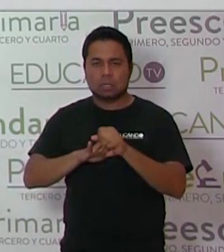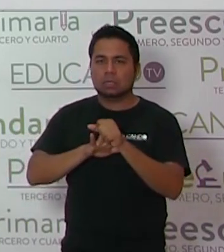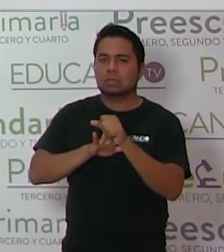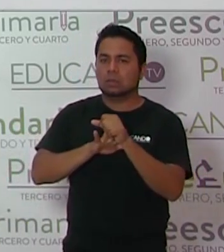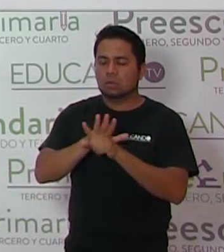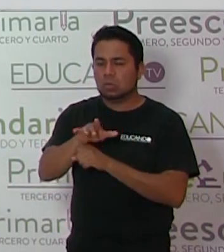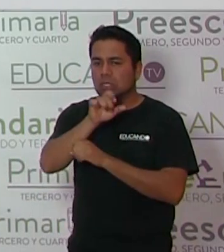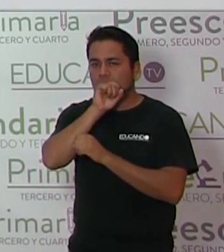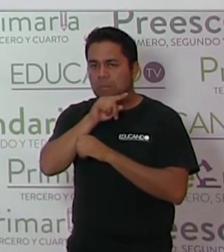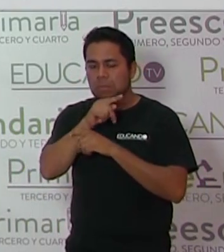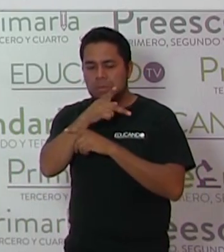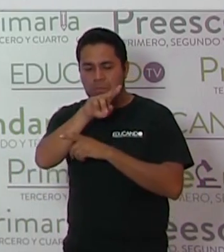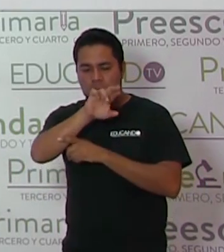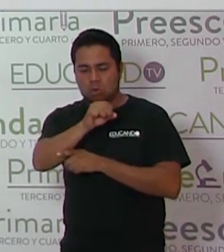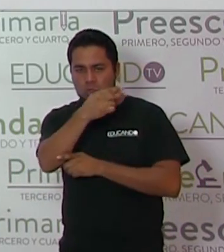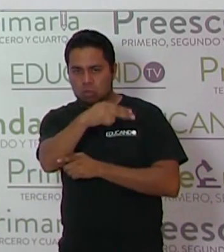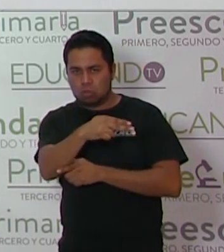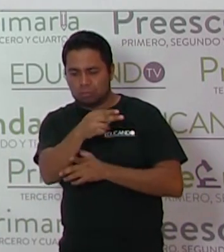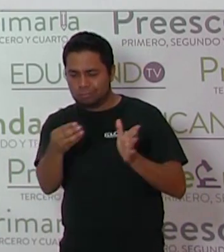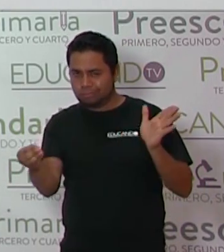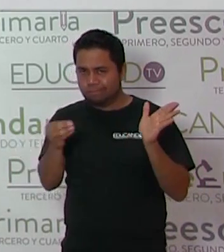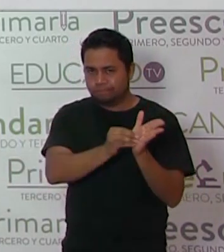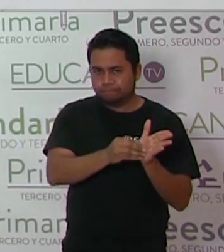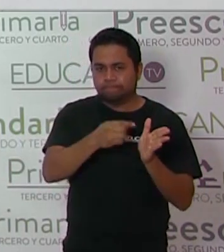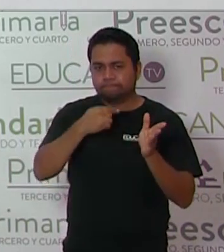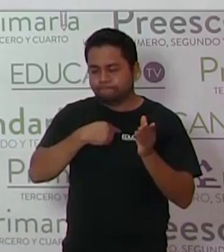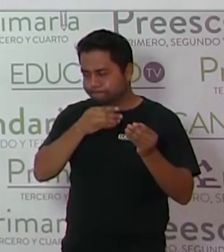qué pronombres pertenecen. Lo voy